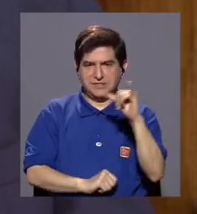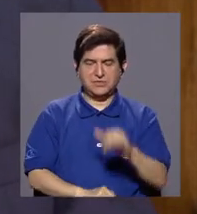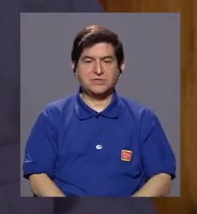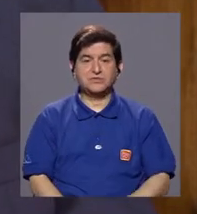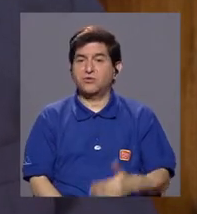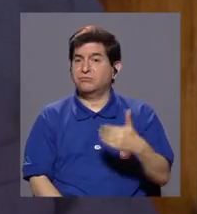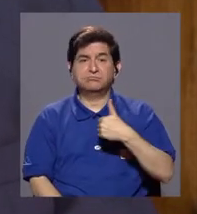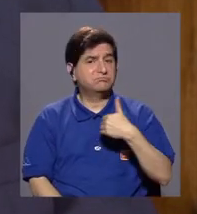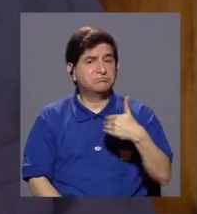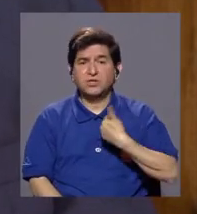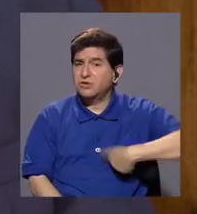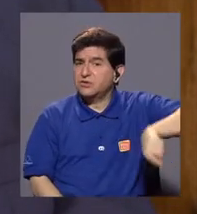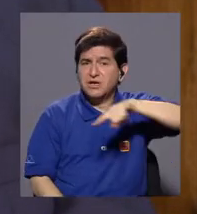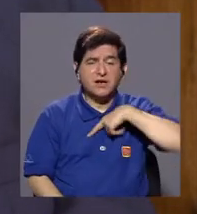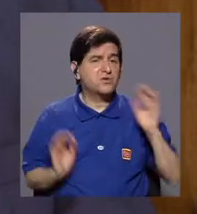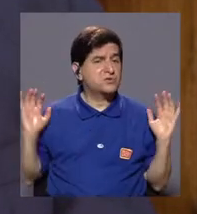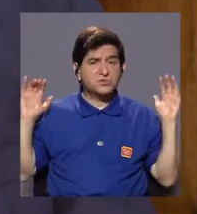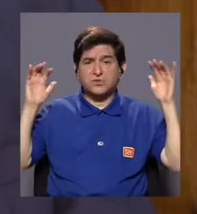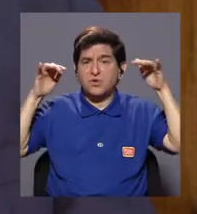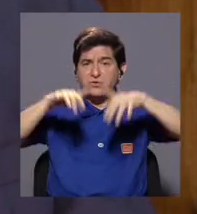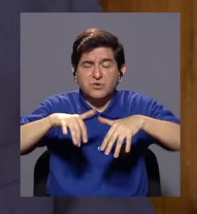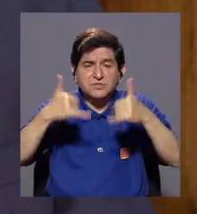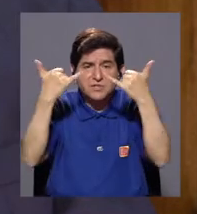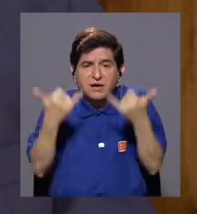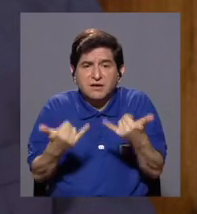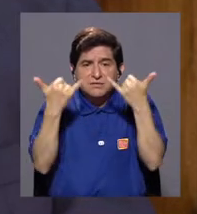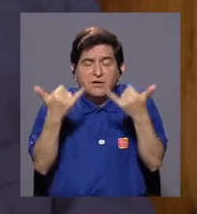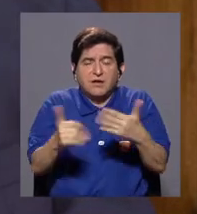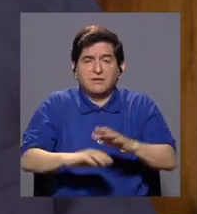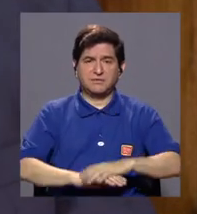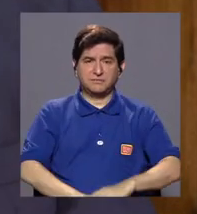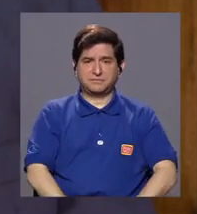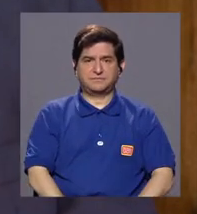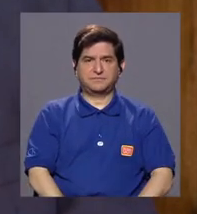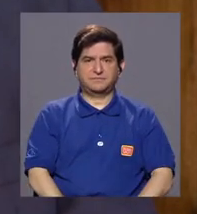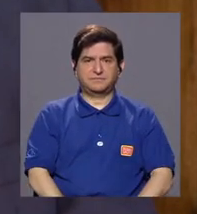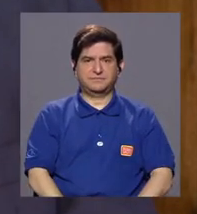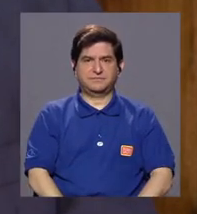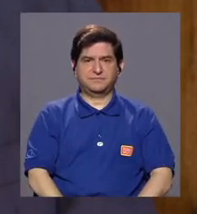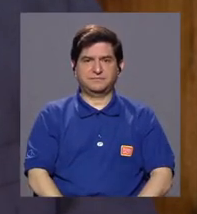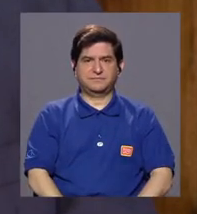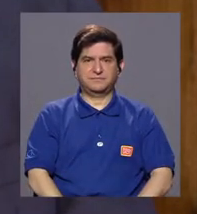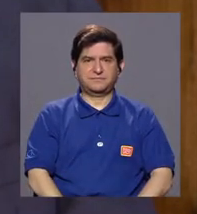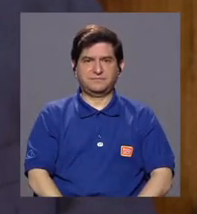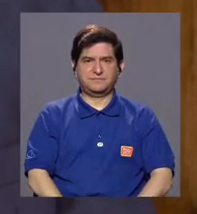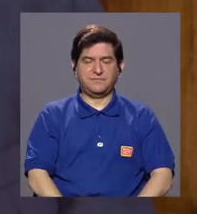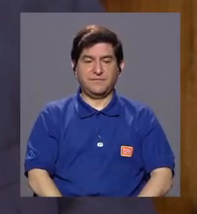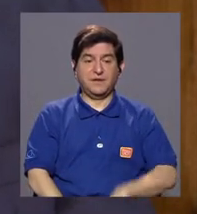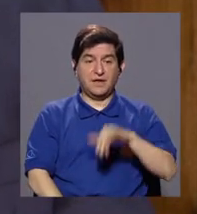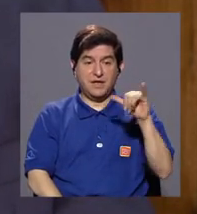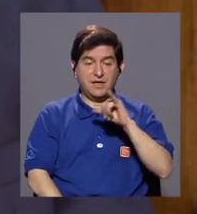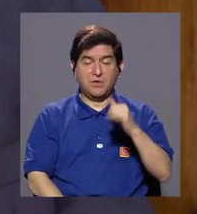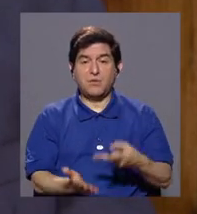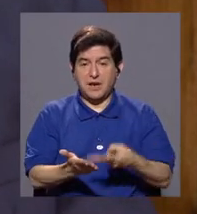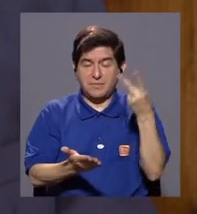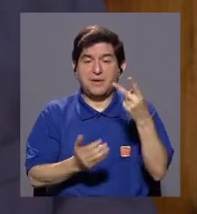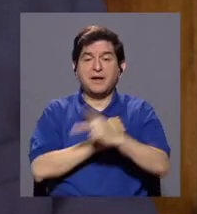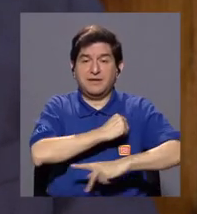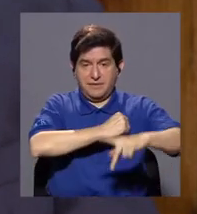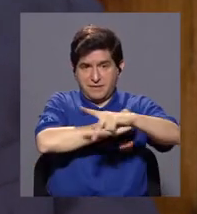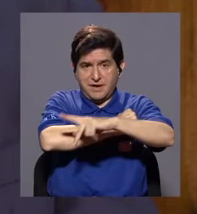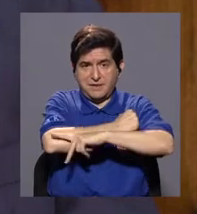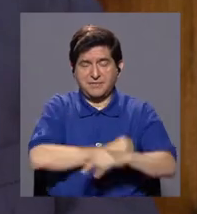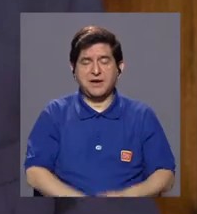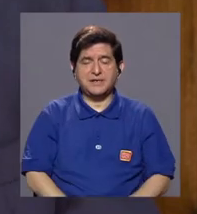tendríamos las migraciones que tenemos hoy en día. Y esto es válido también para los